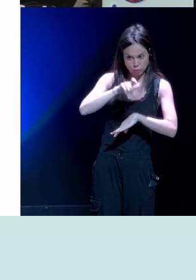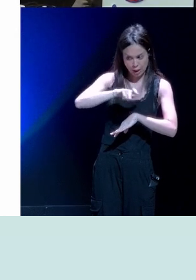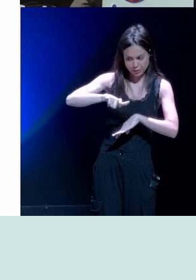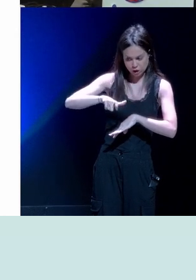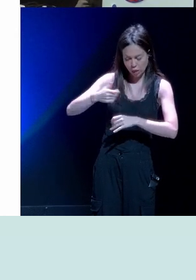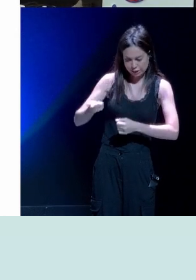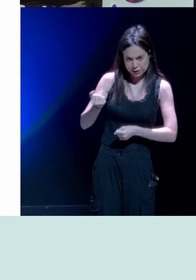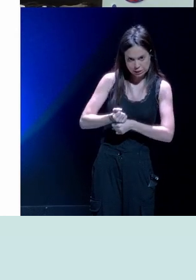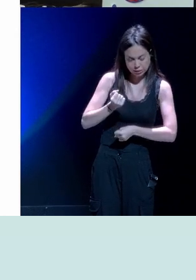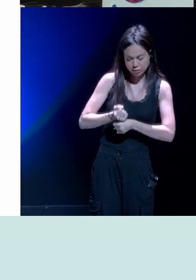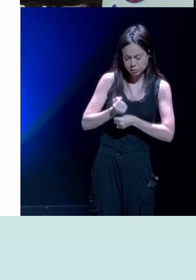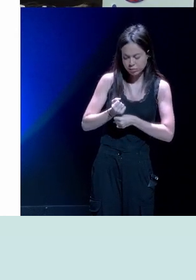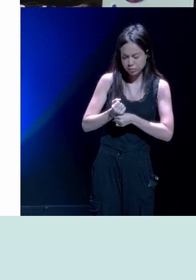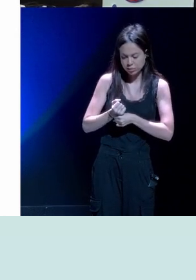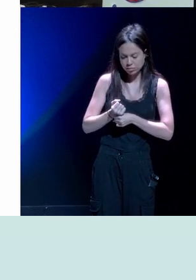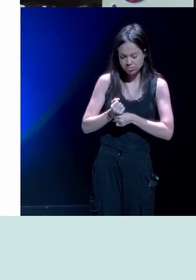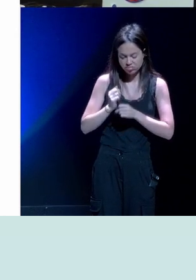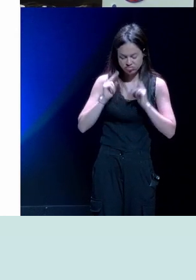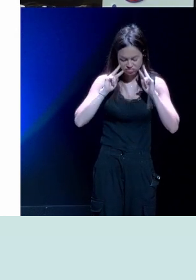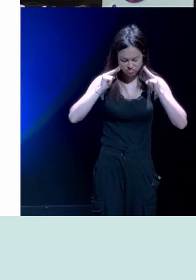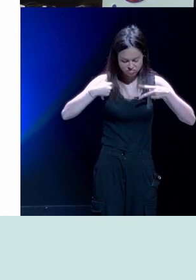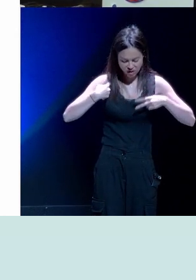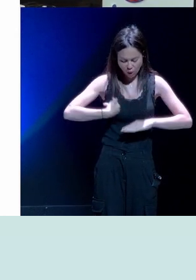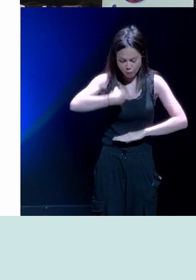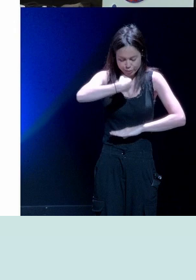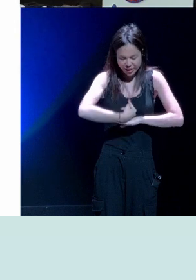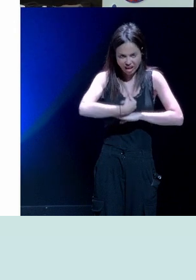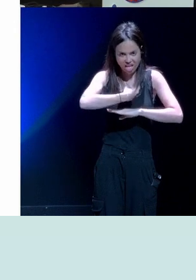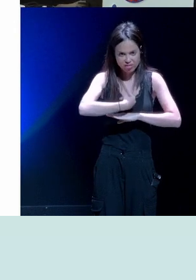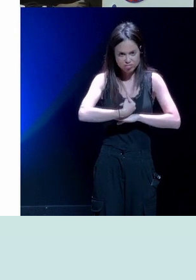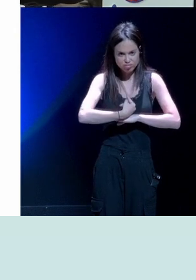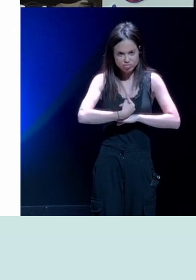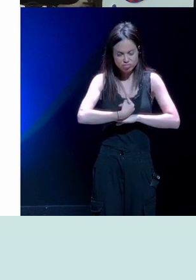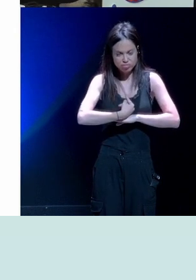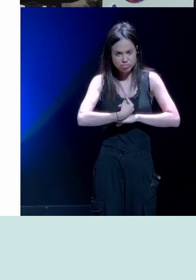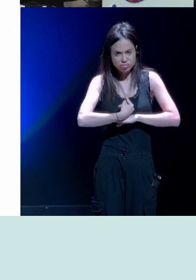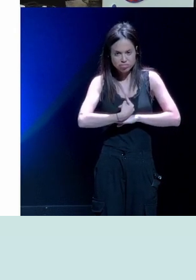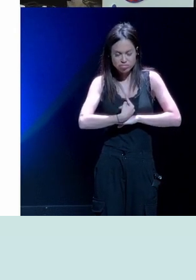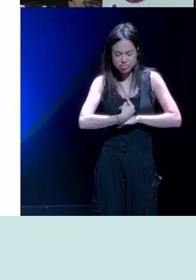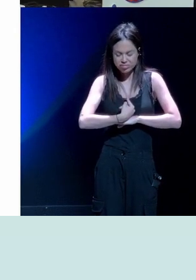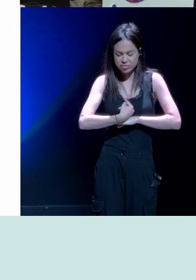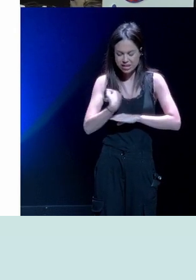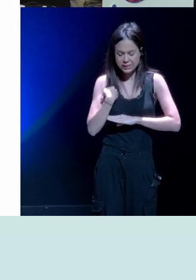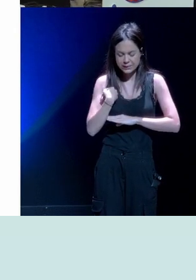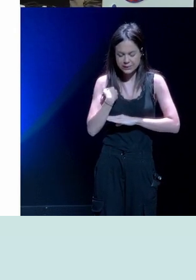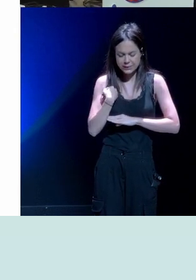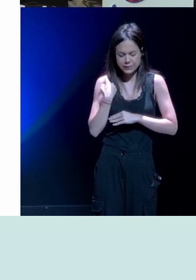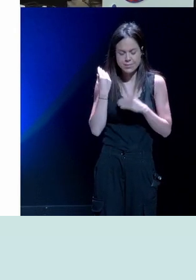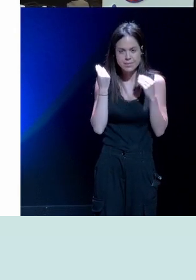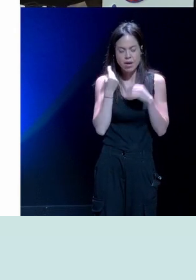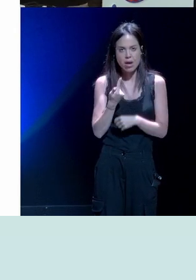digamos que se veían obligadas, de cierta manera, a recordar principios que